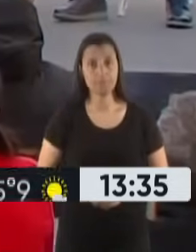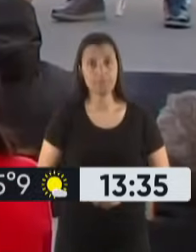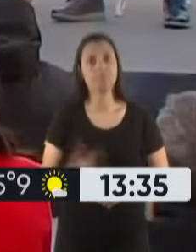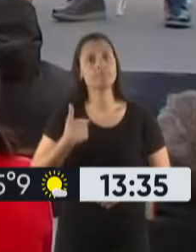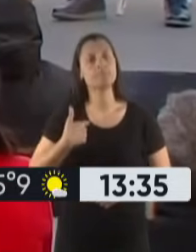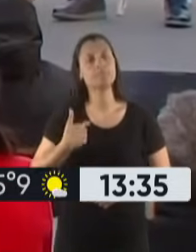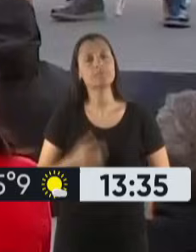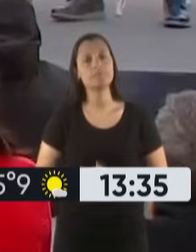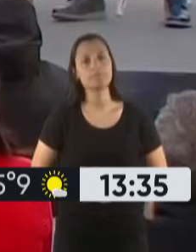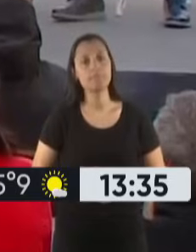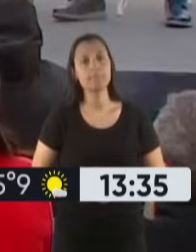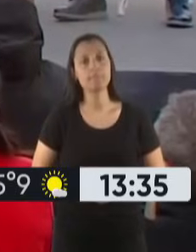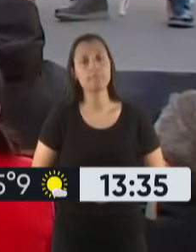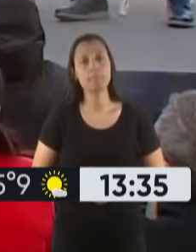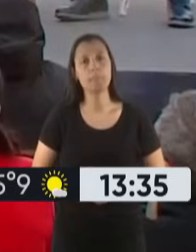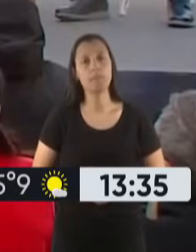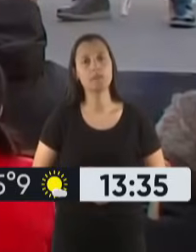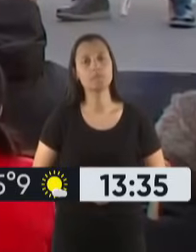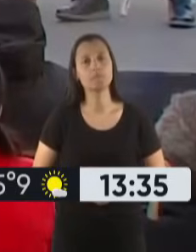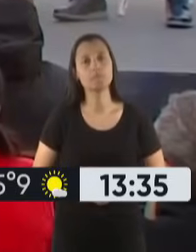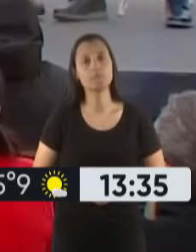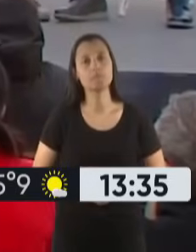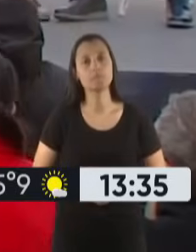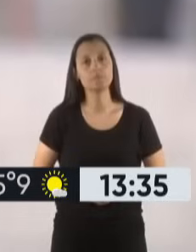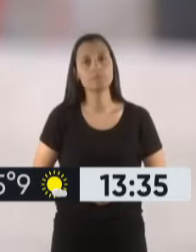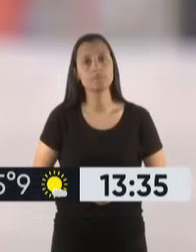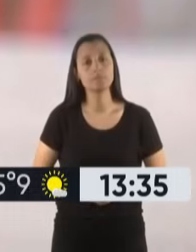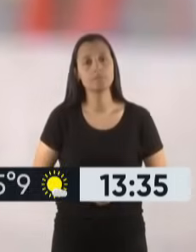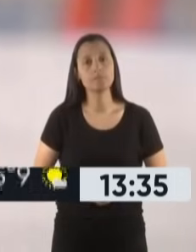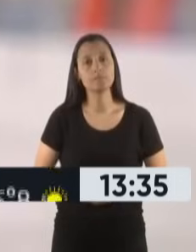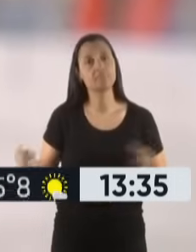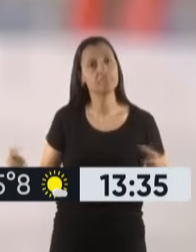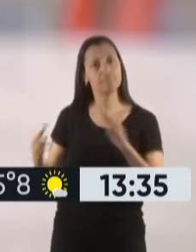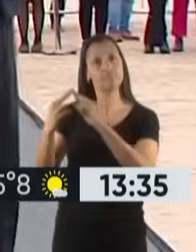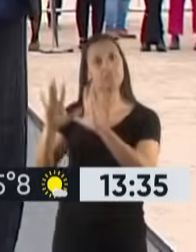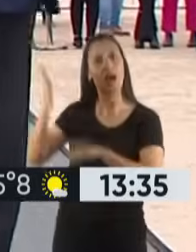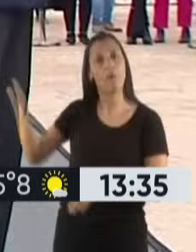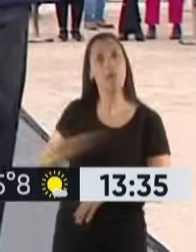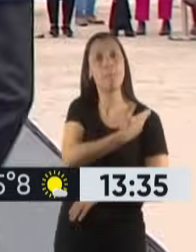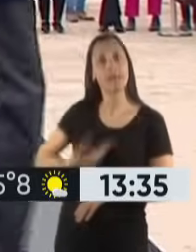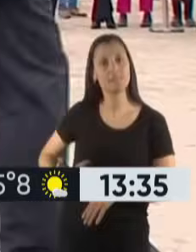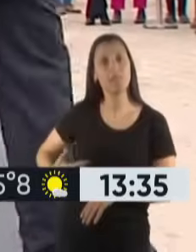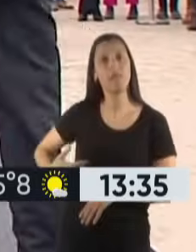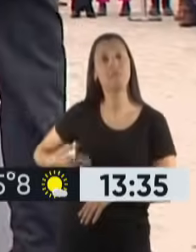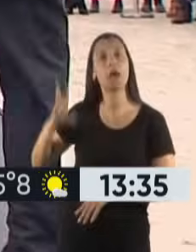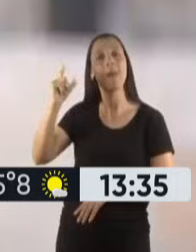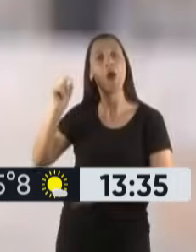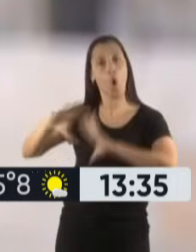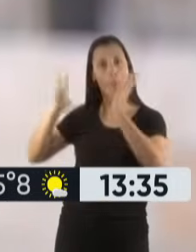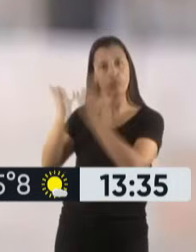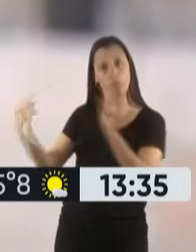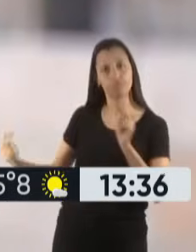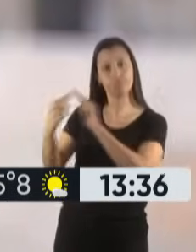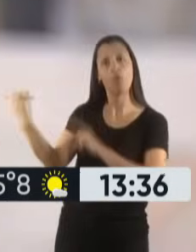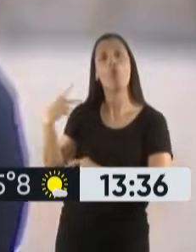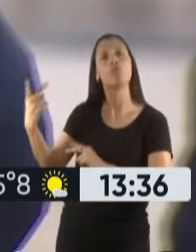encontré a la gente de... al presidente, el entonces presidente del Banco Mundial, y nos